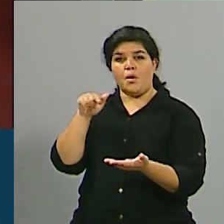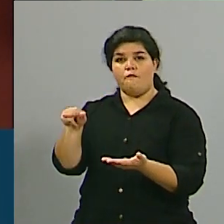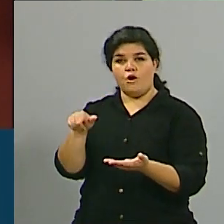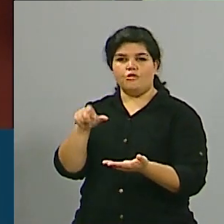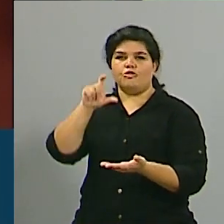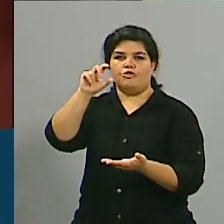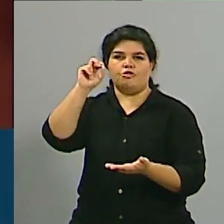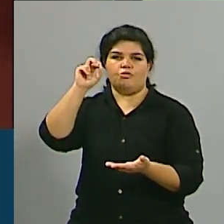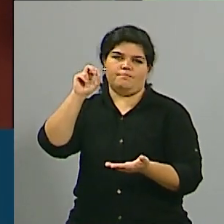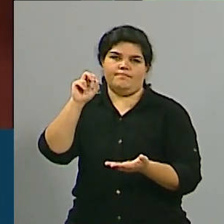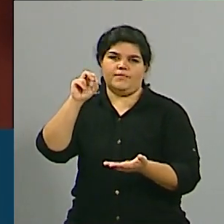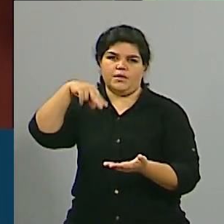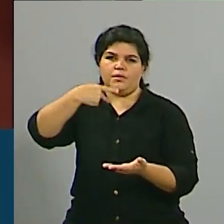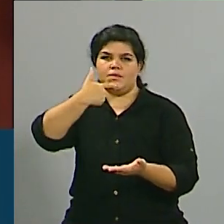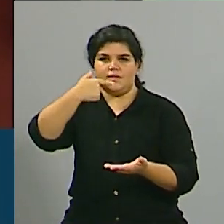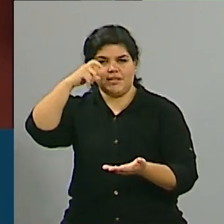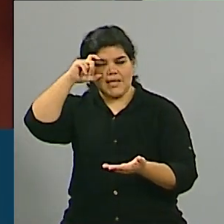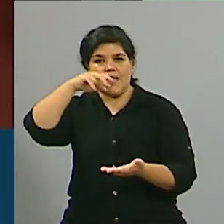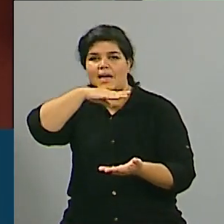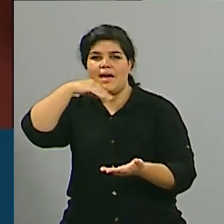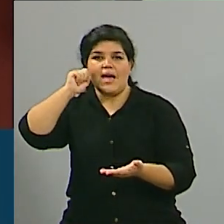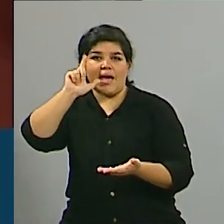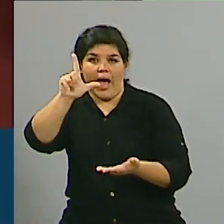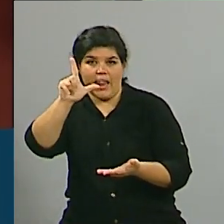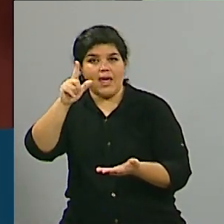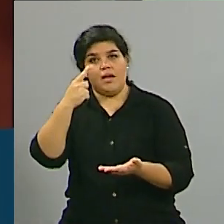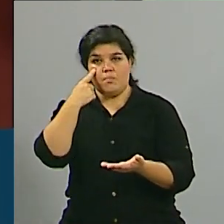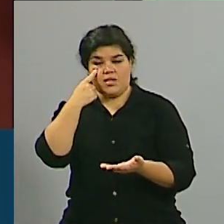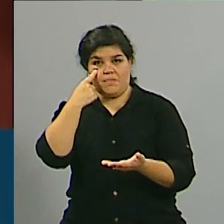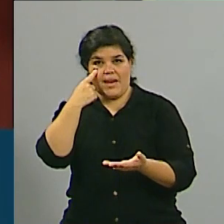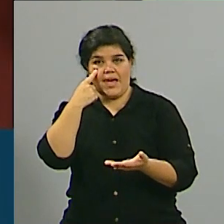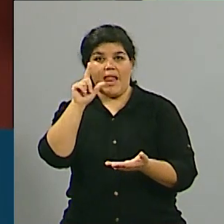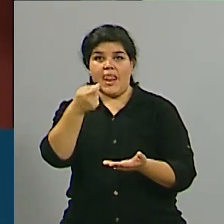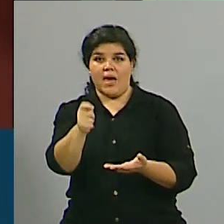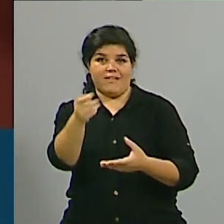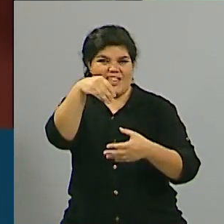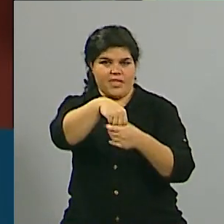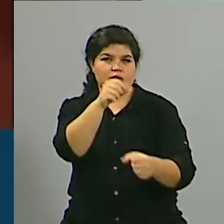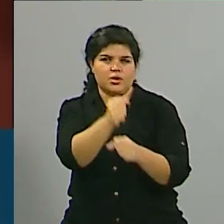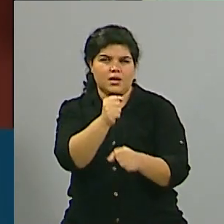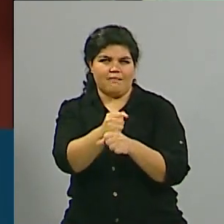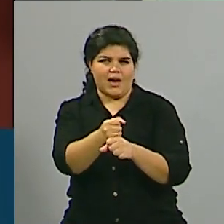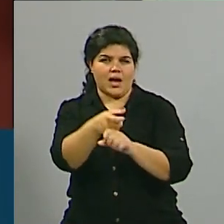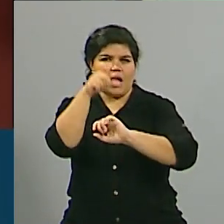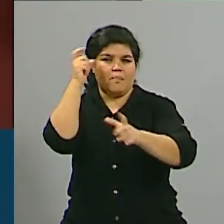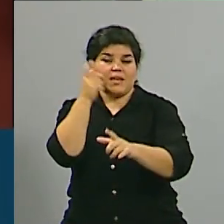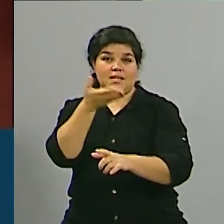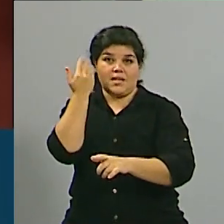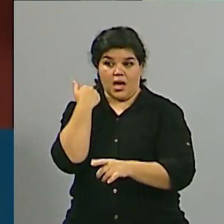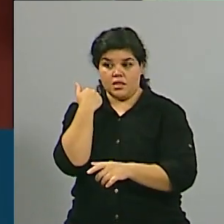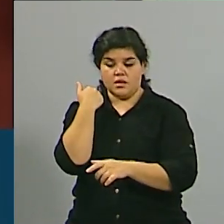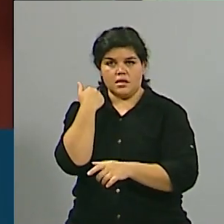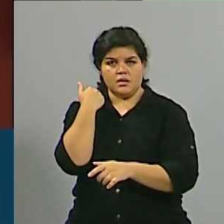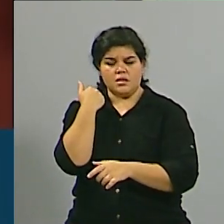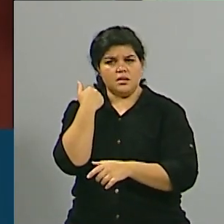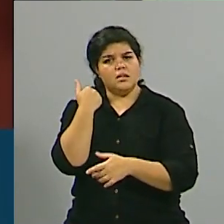paso por lo que es el Consejo Deliberante de la Valle y también en la gestión pública, ¿cómo se puede hacer? ¿Cómo se ayuda a que un